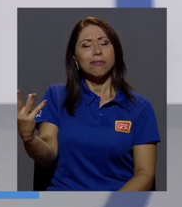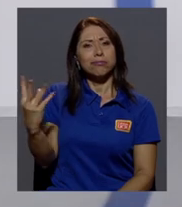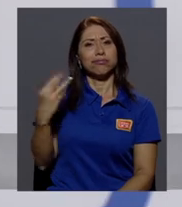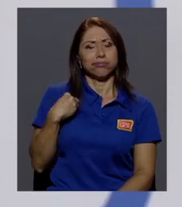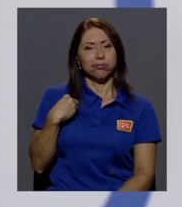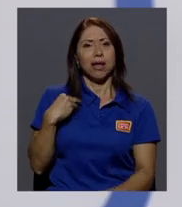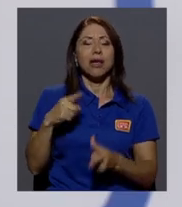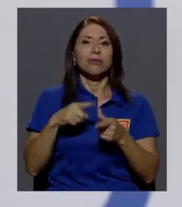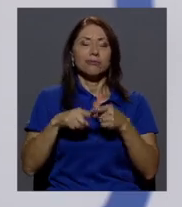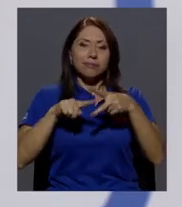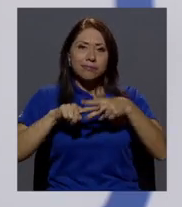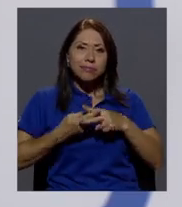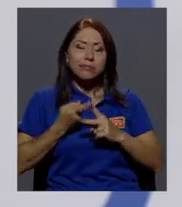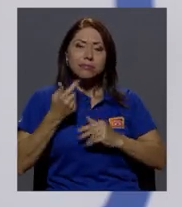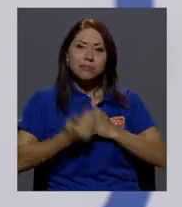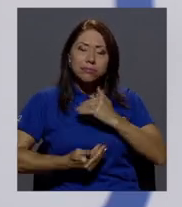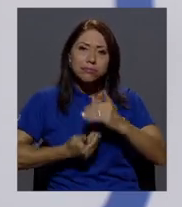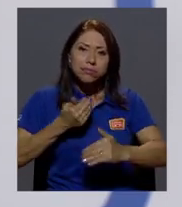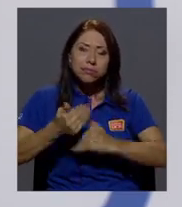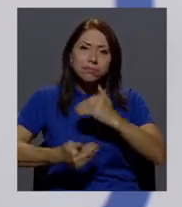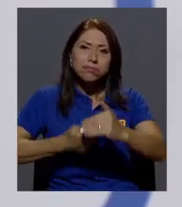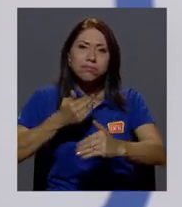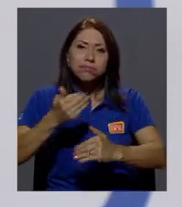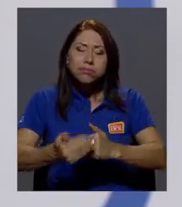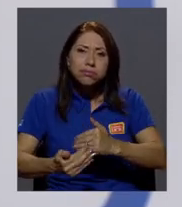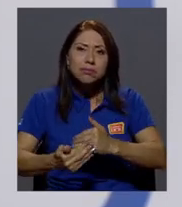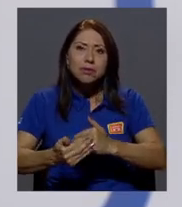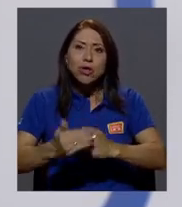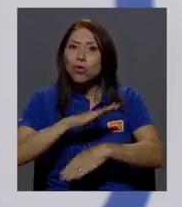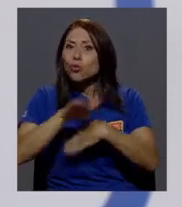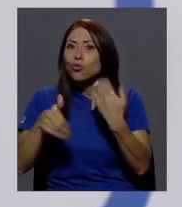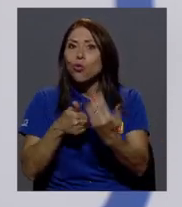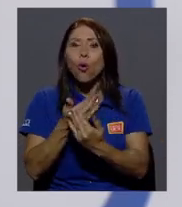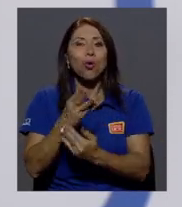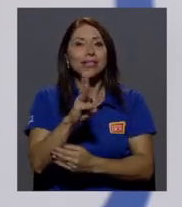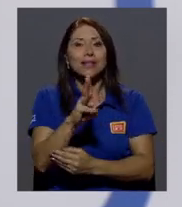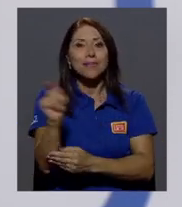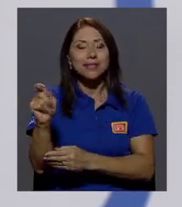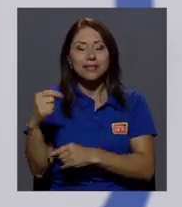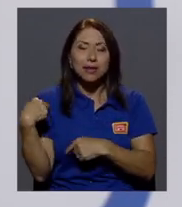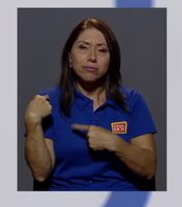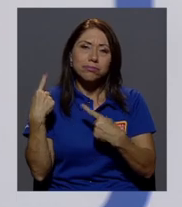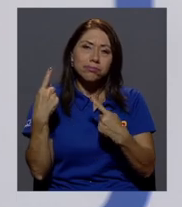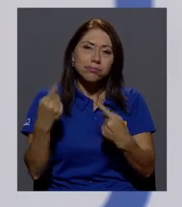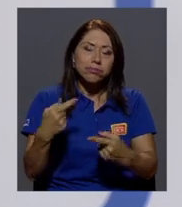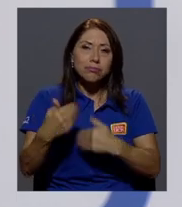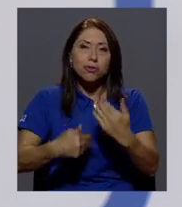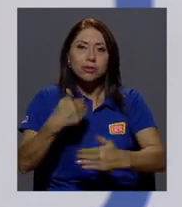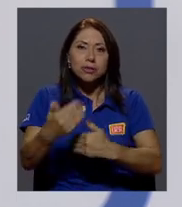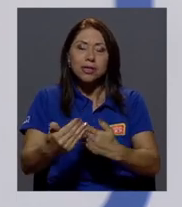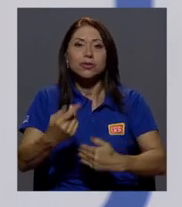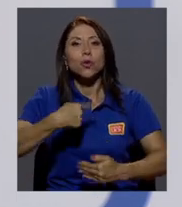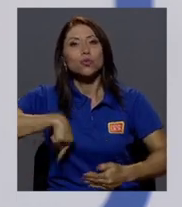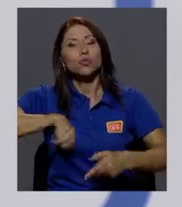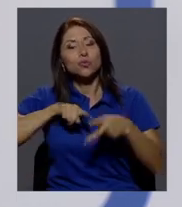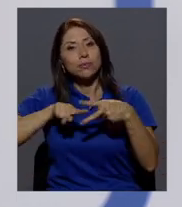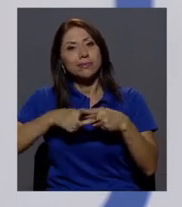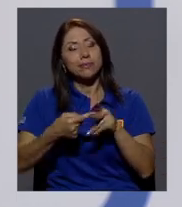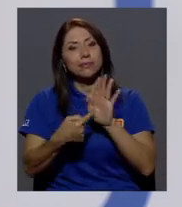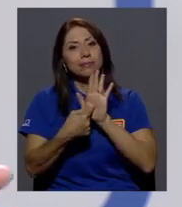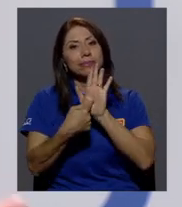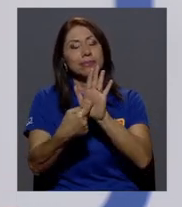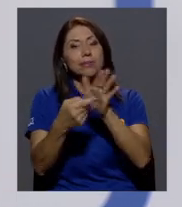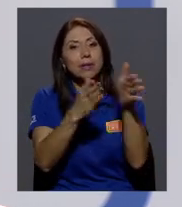empieza un proceso de ir durante todo el semestre de verdad en esto empezamos a presentar lo que sería